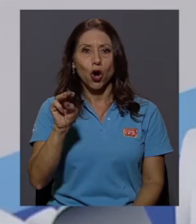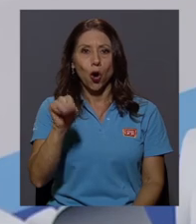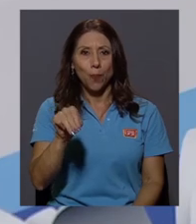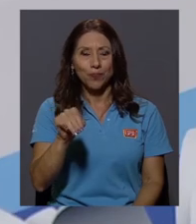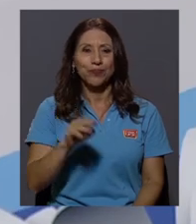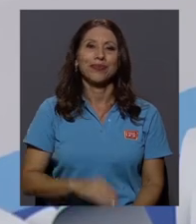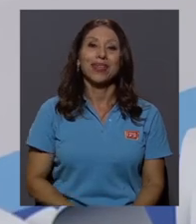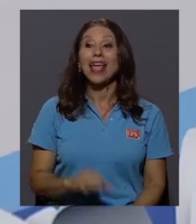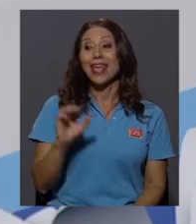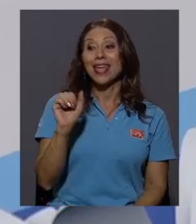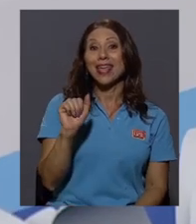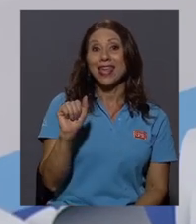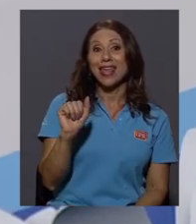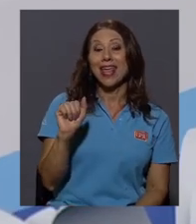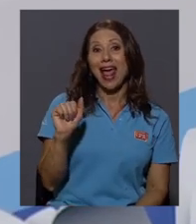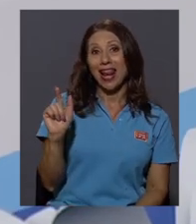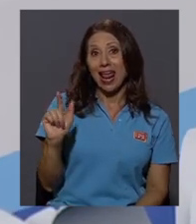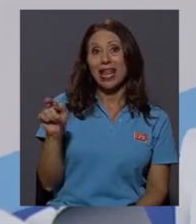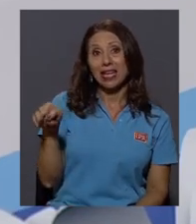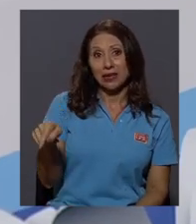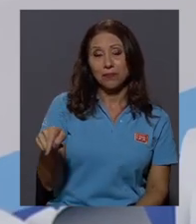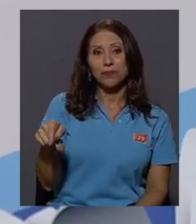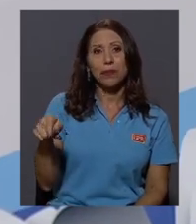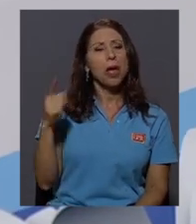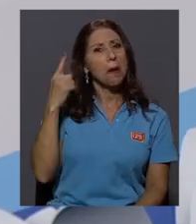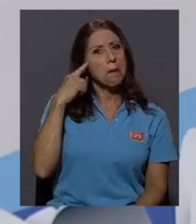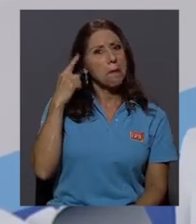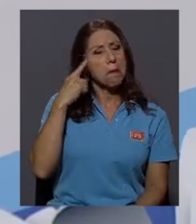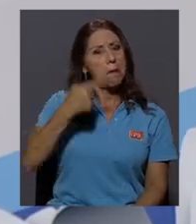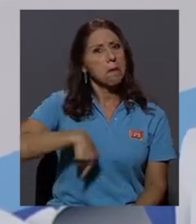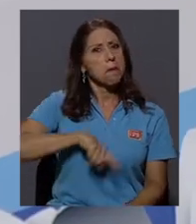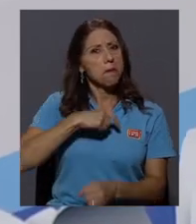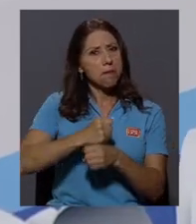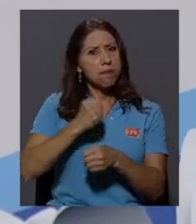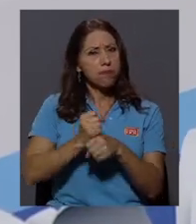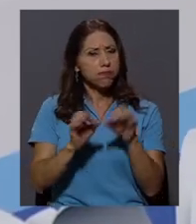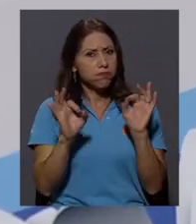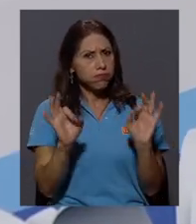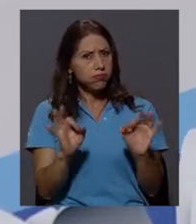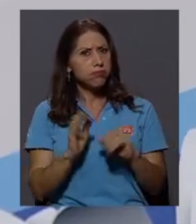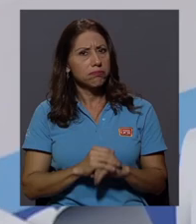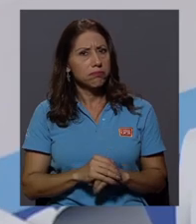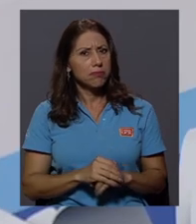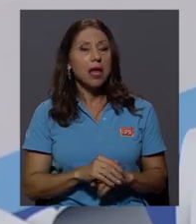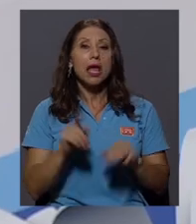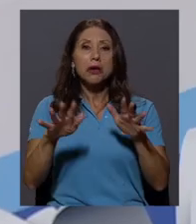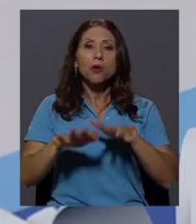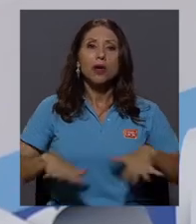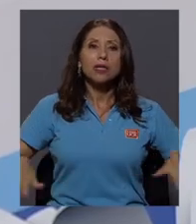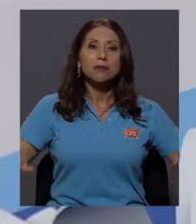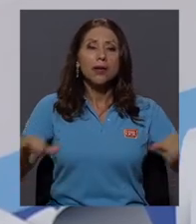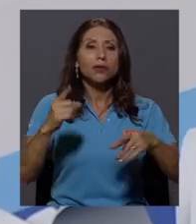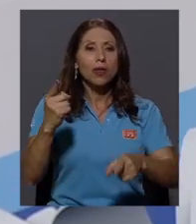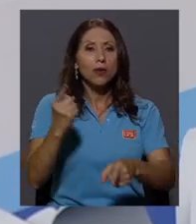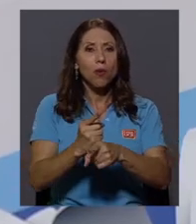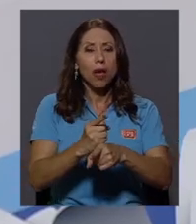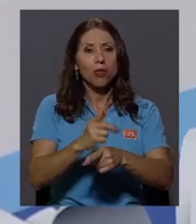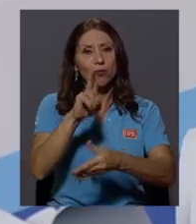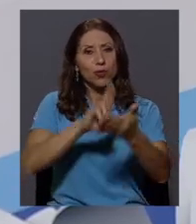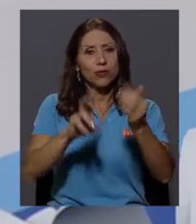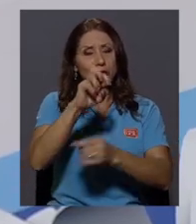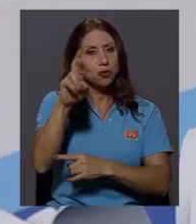consideró que estábamos haciendo las cosas bien que era un espacio adecuado que la universidad de costa rica tenía